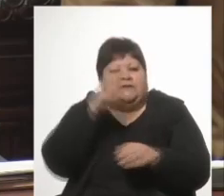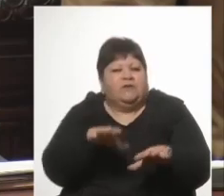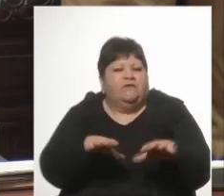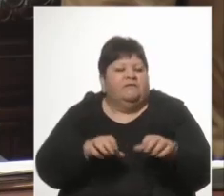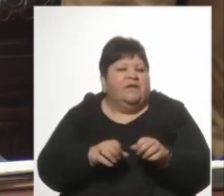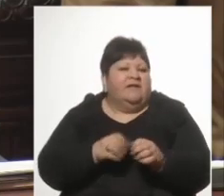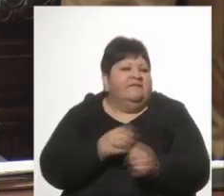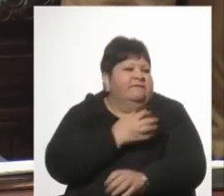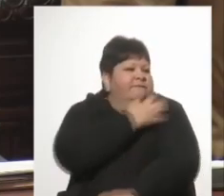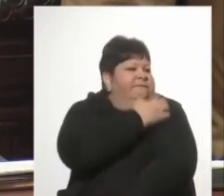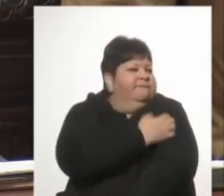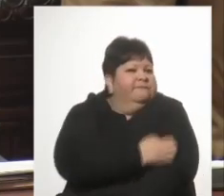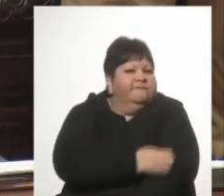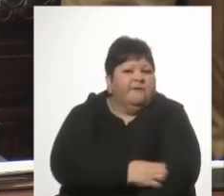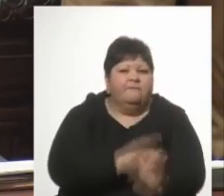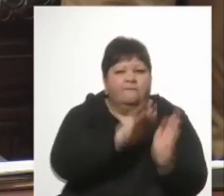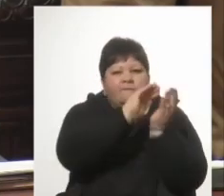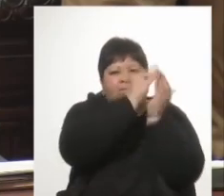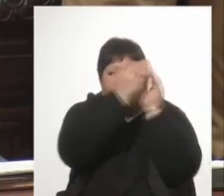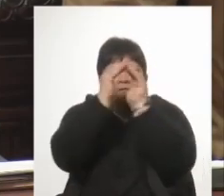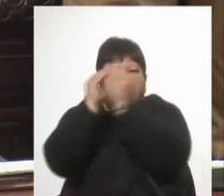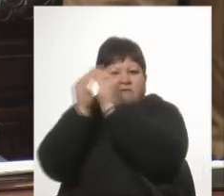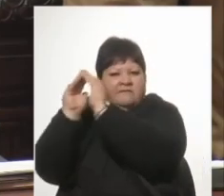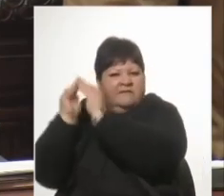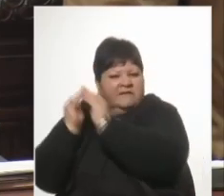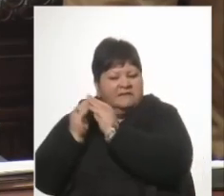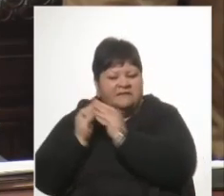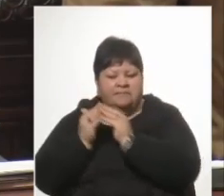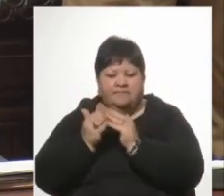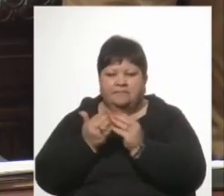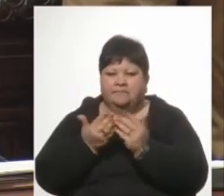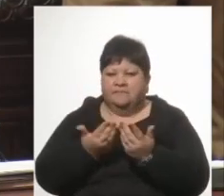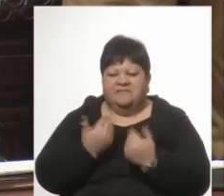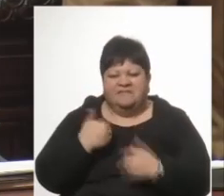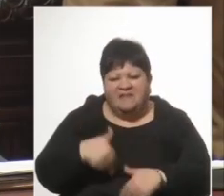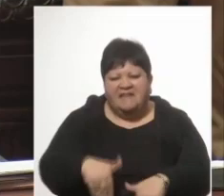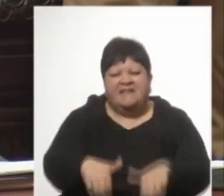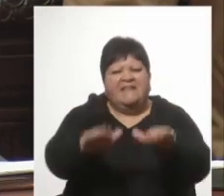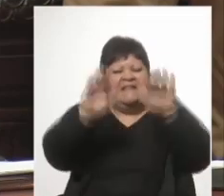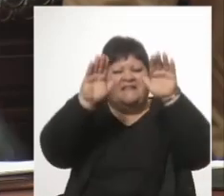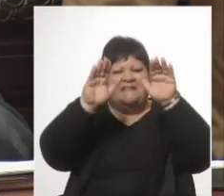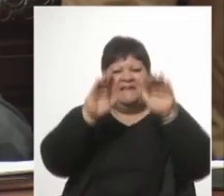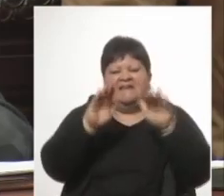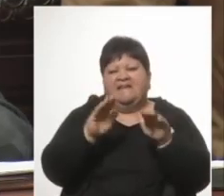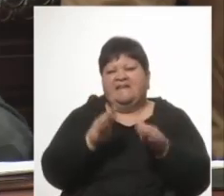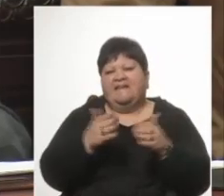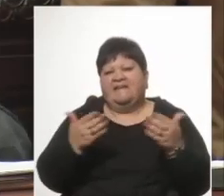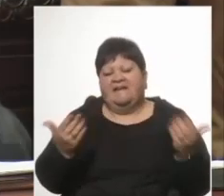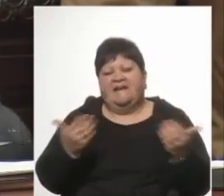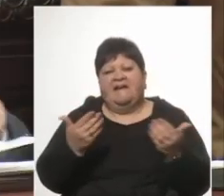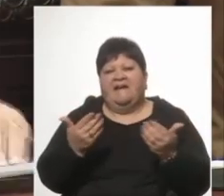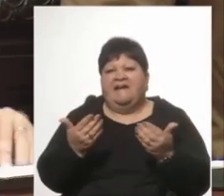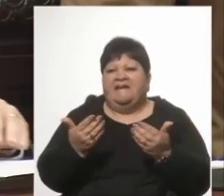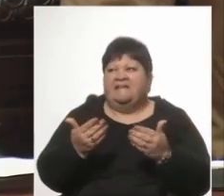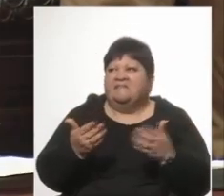en asentamientos, que permite miles de violaciones al derecho de